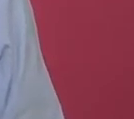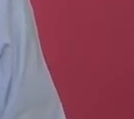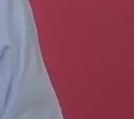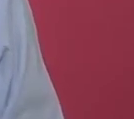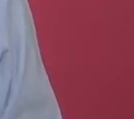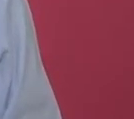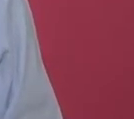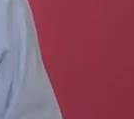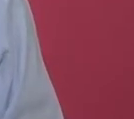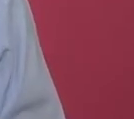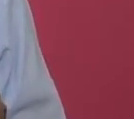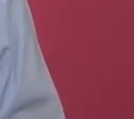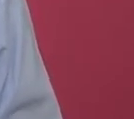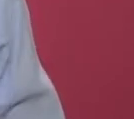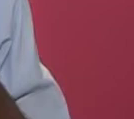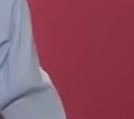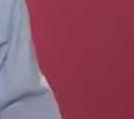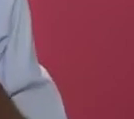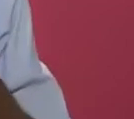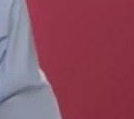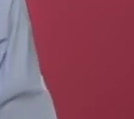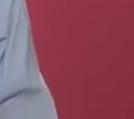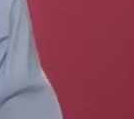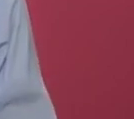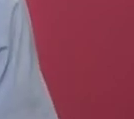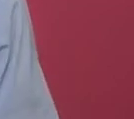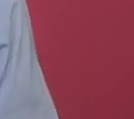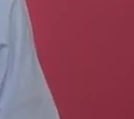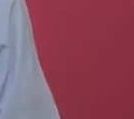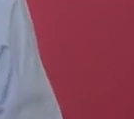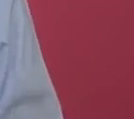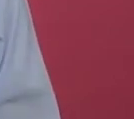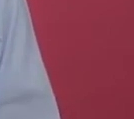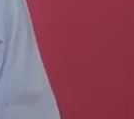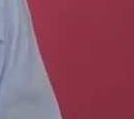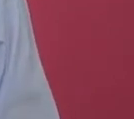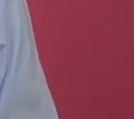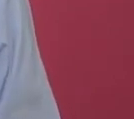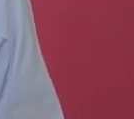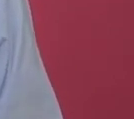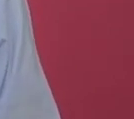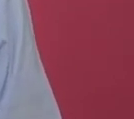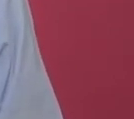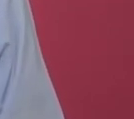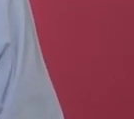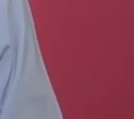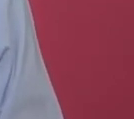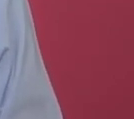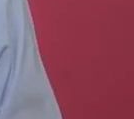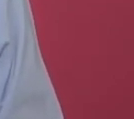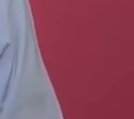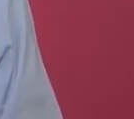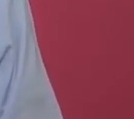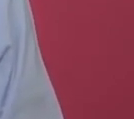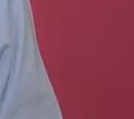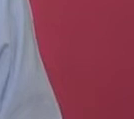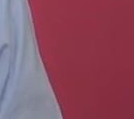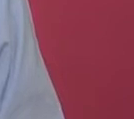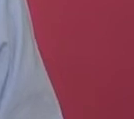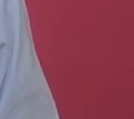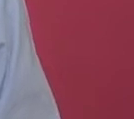usted se le pare allá al Señor, Señor, aquí he ganado la buena batalla, porque usted se paró